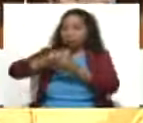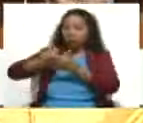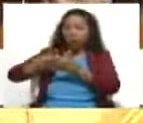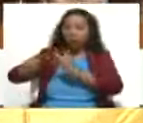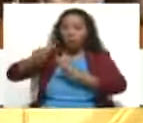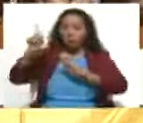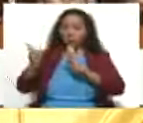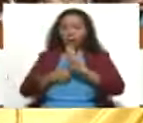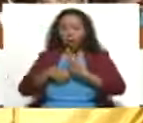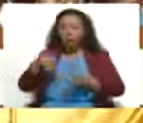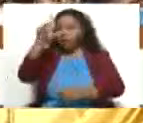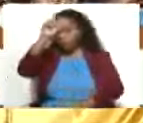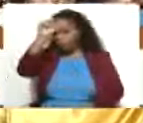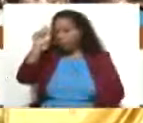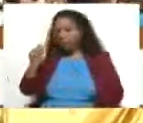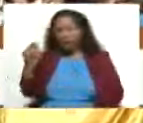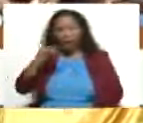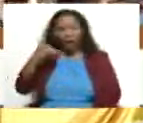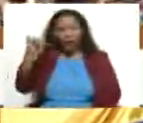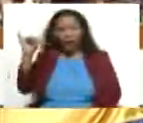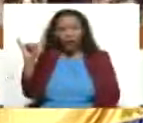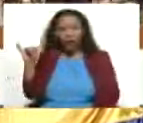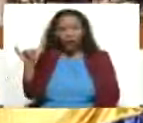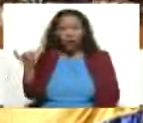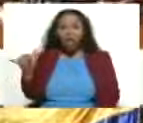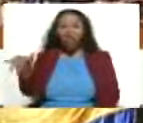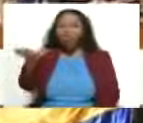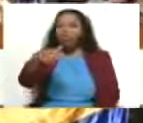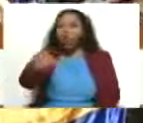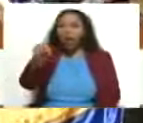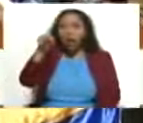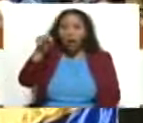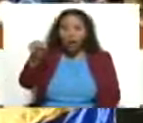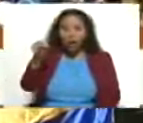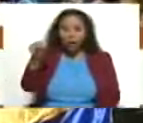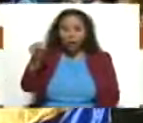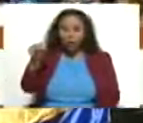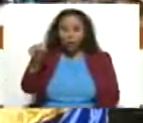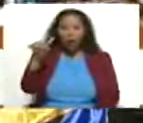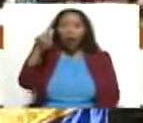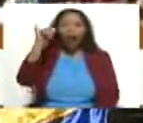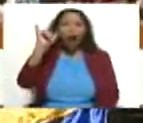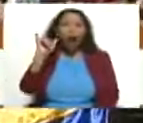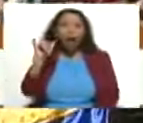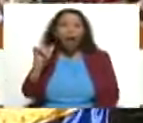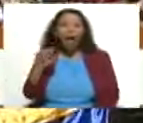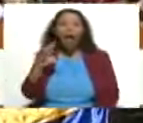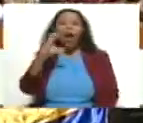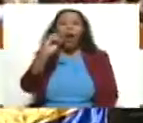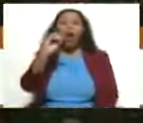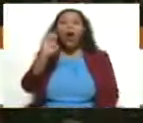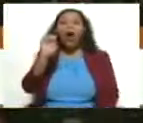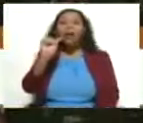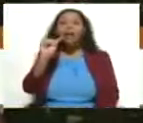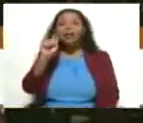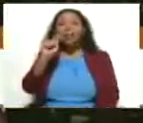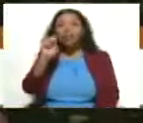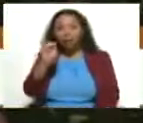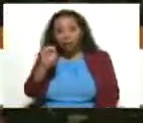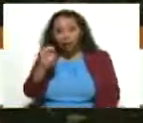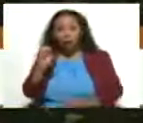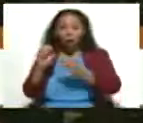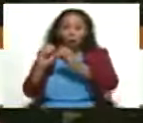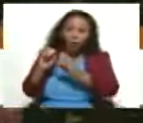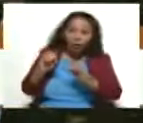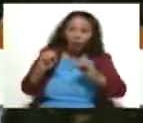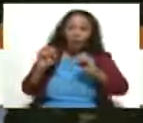refrendado, reconocido, todo aquello que esté al oeste del río Esequibo